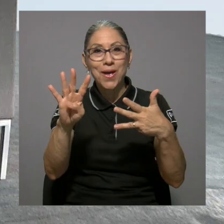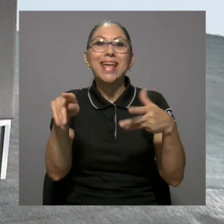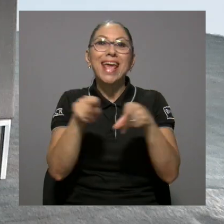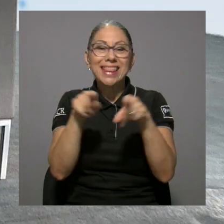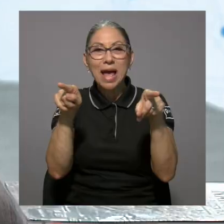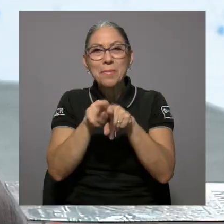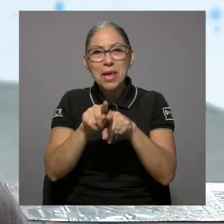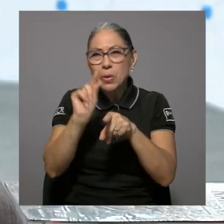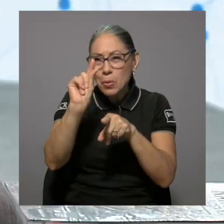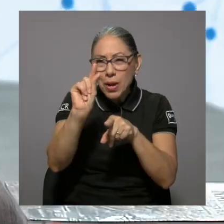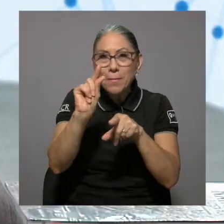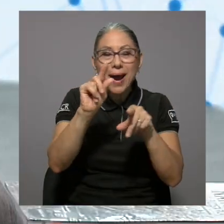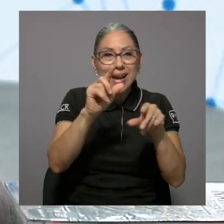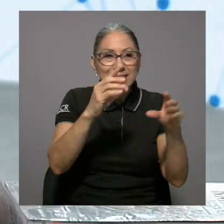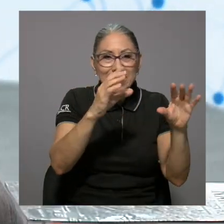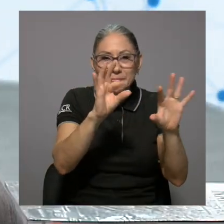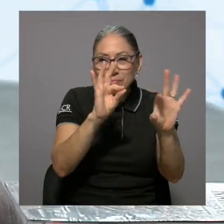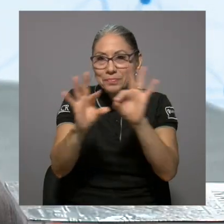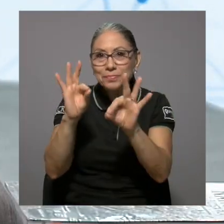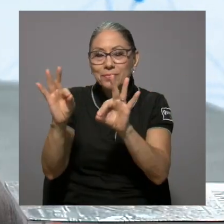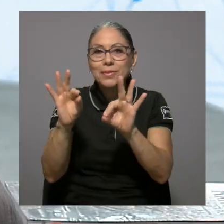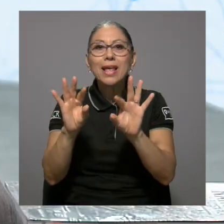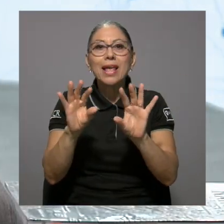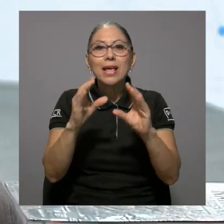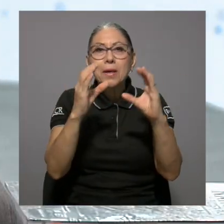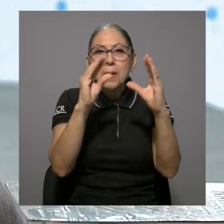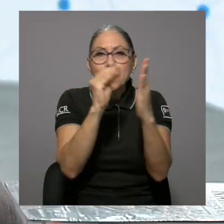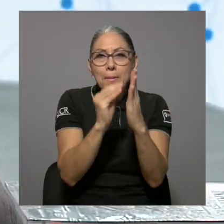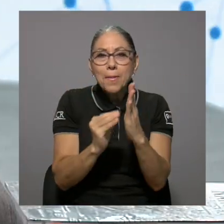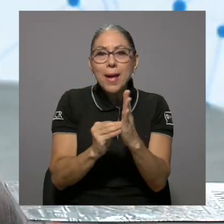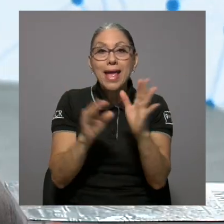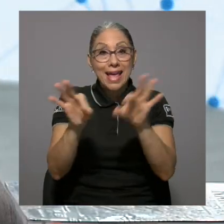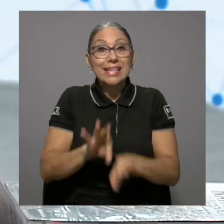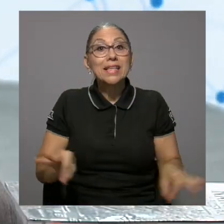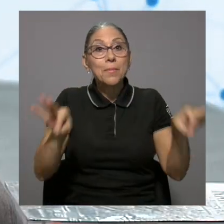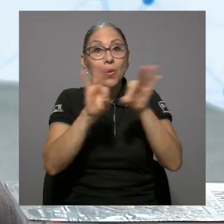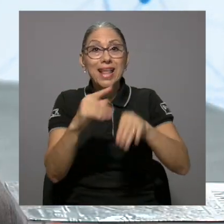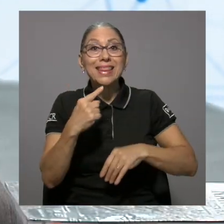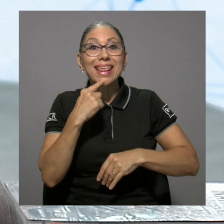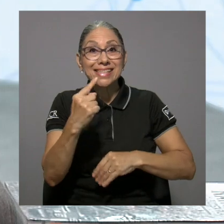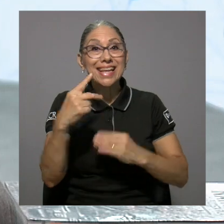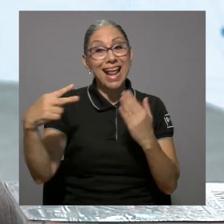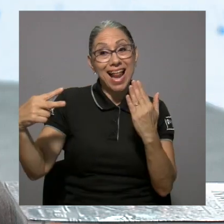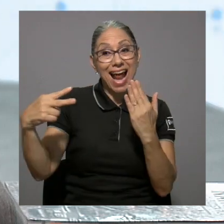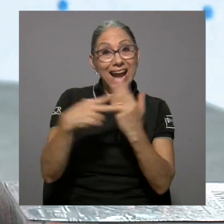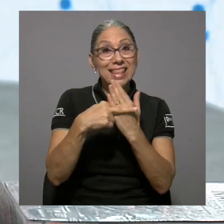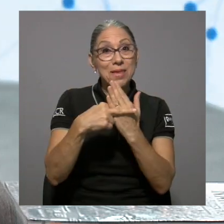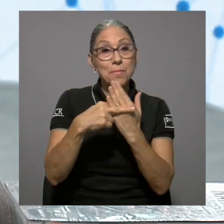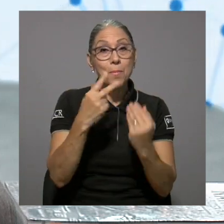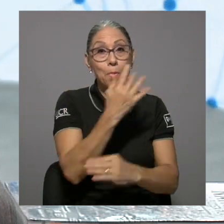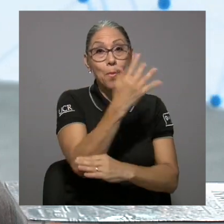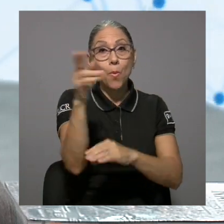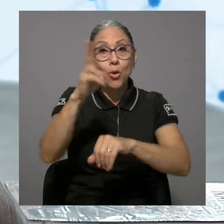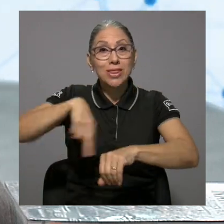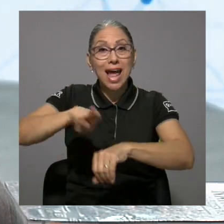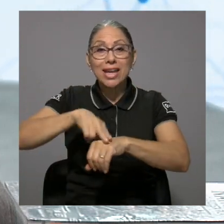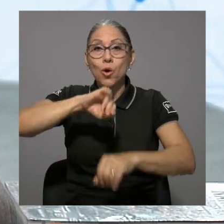una parte. Importante decir también que sí se hizo el levantamiento del Jardín Botánico José María